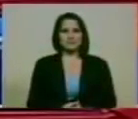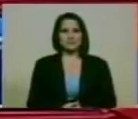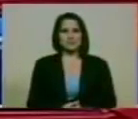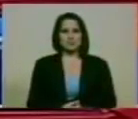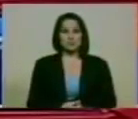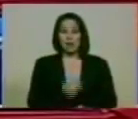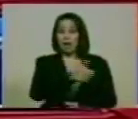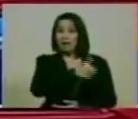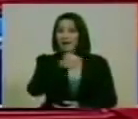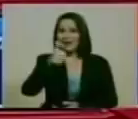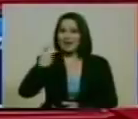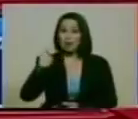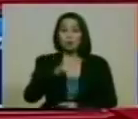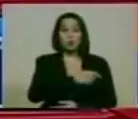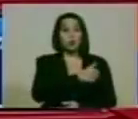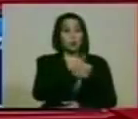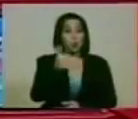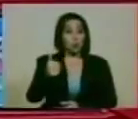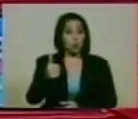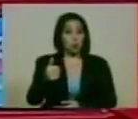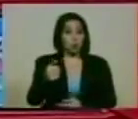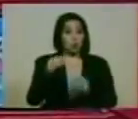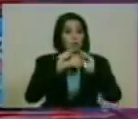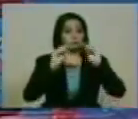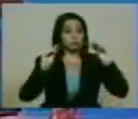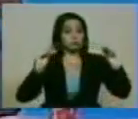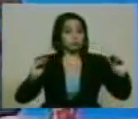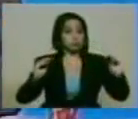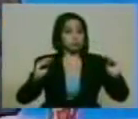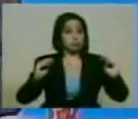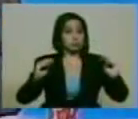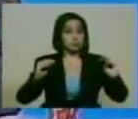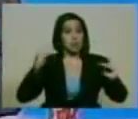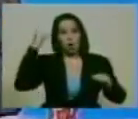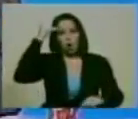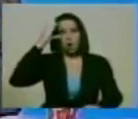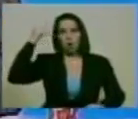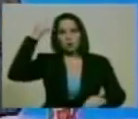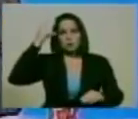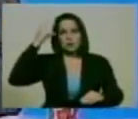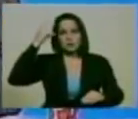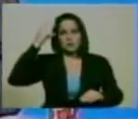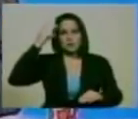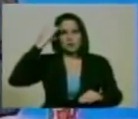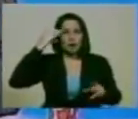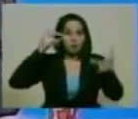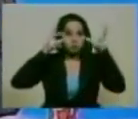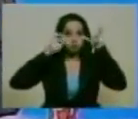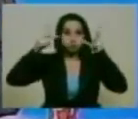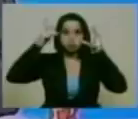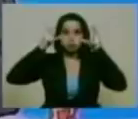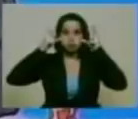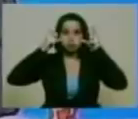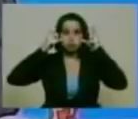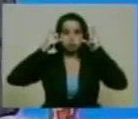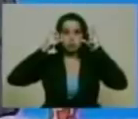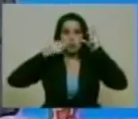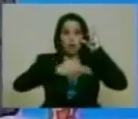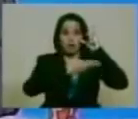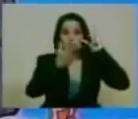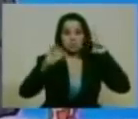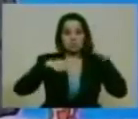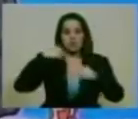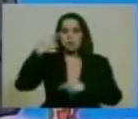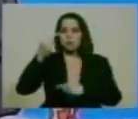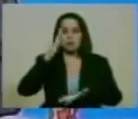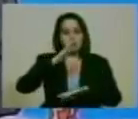Cada uno de ustedes, les hablo a ustedes, a su conciencia. Cada uno de ustedes va a regresar a su